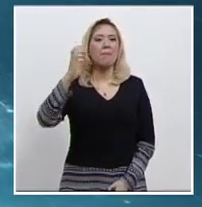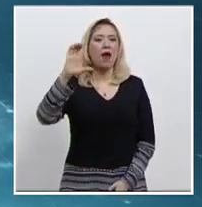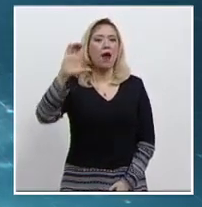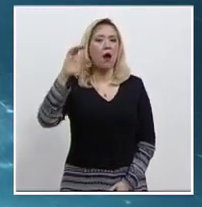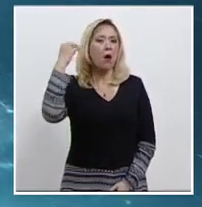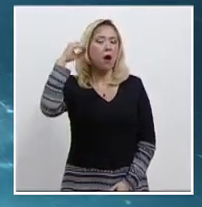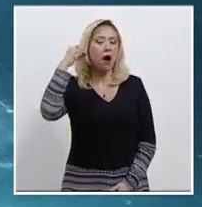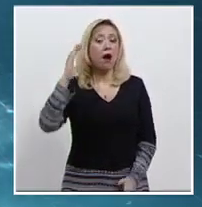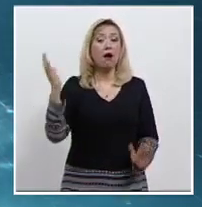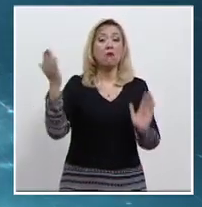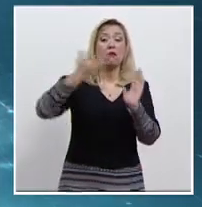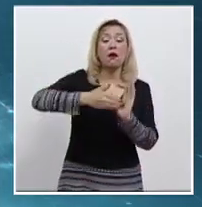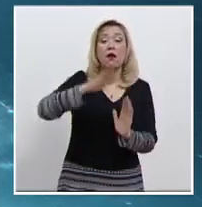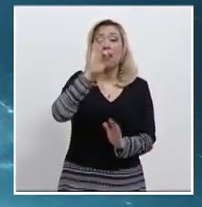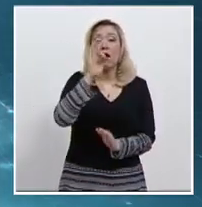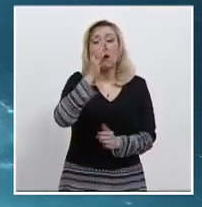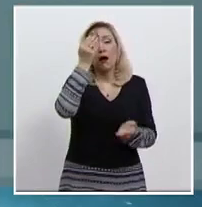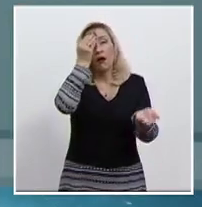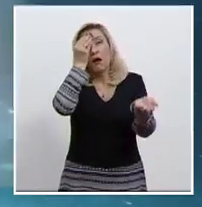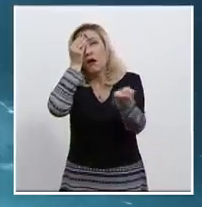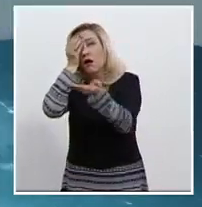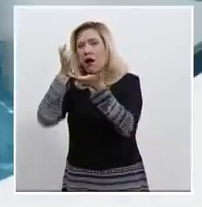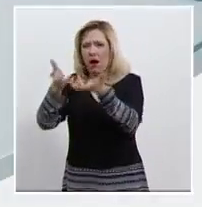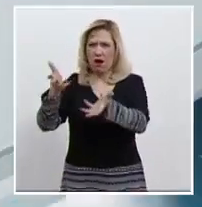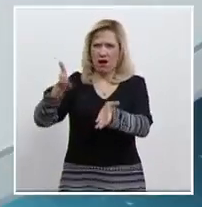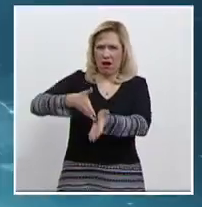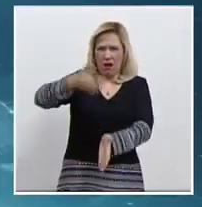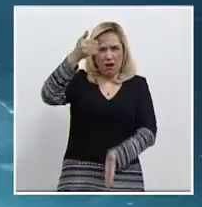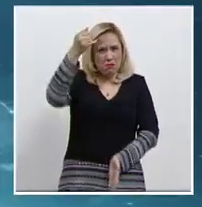multa a quien pidiera limosna en la calle.